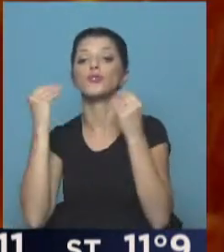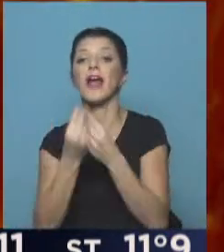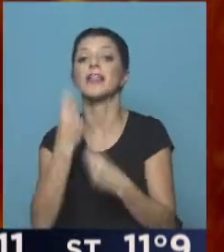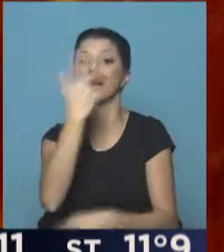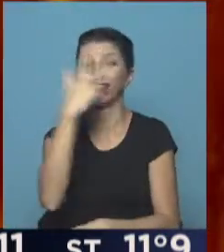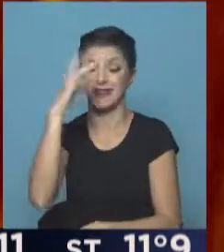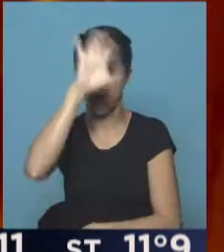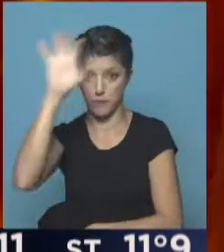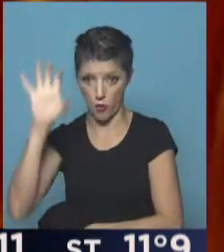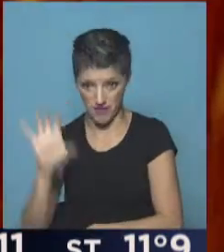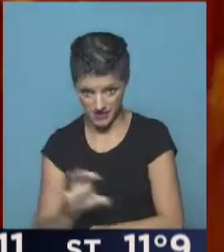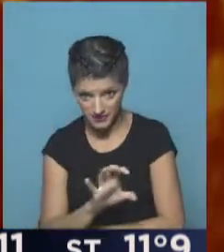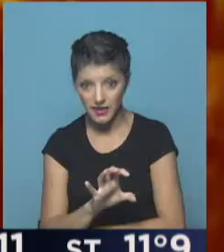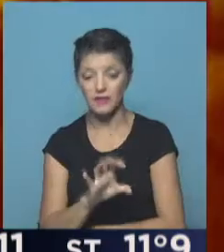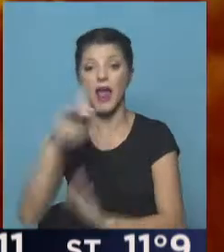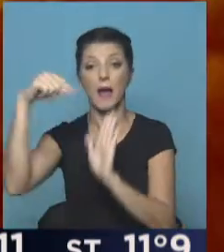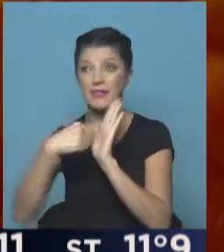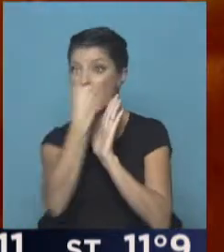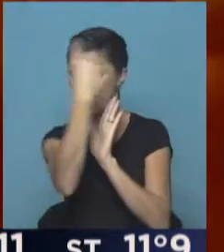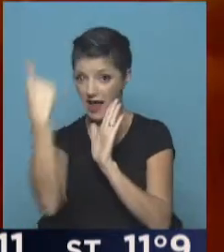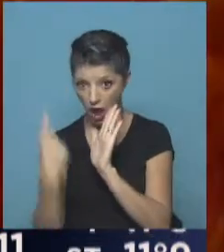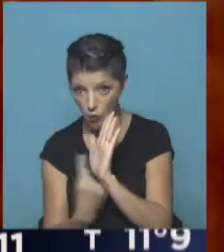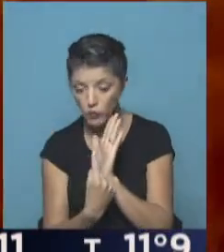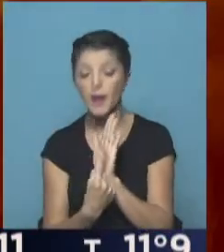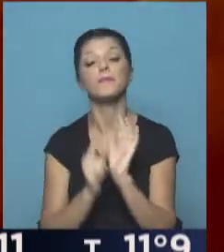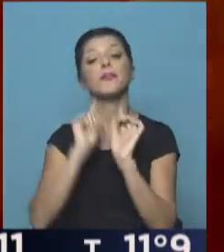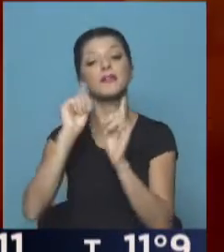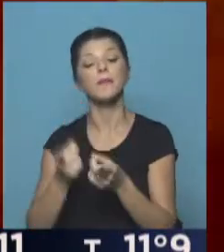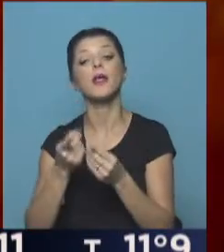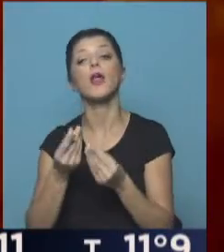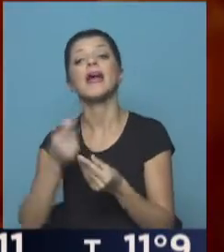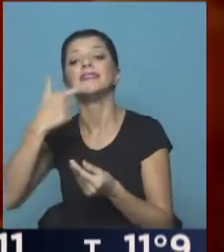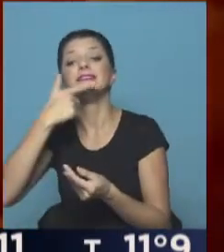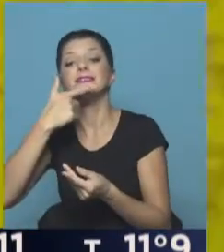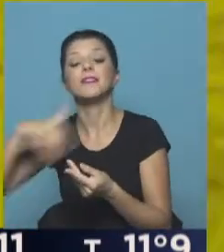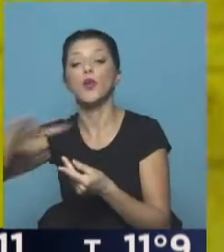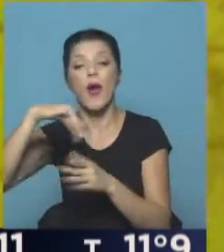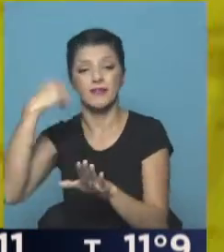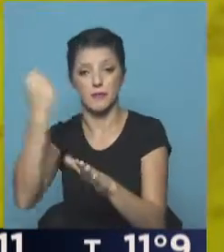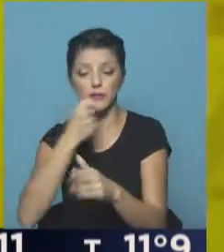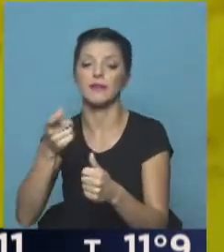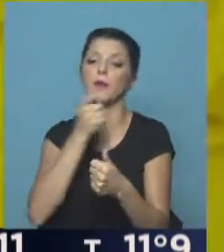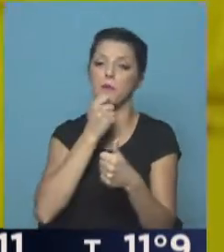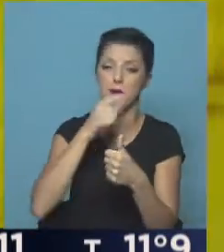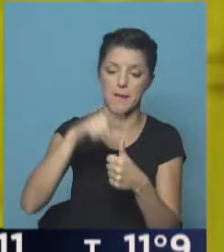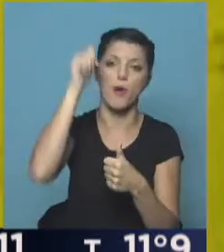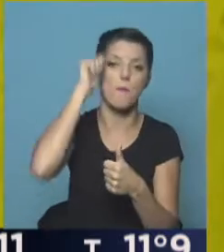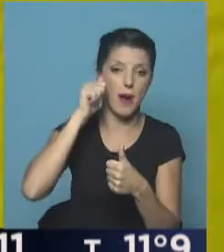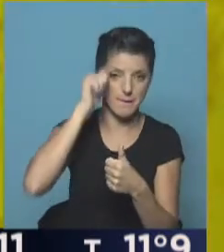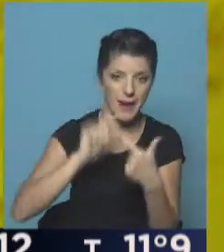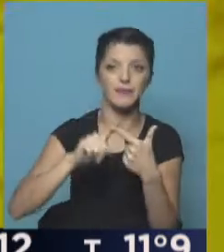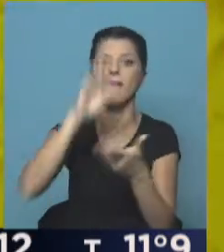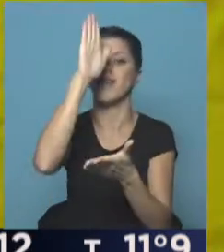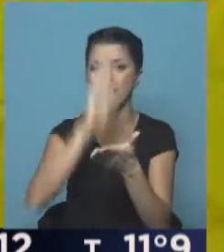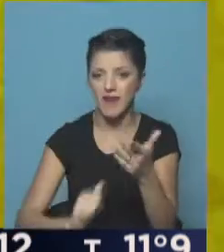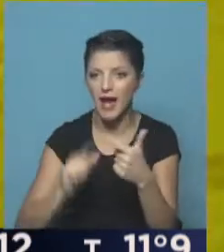en las capitales de las 23 provincias y además incluye 17 ciudades importantes como ser Mar del Plata, Bahía